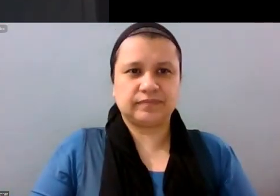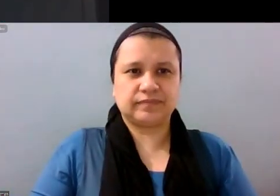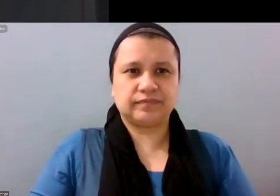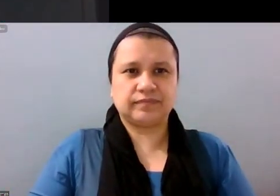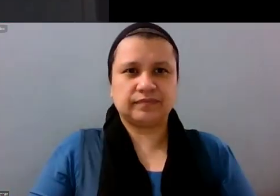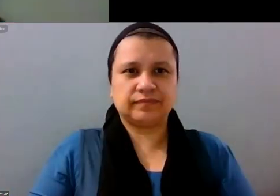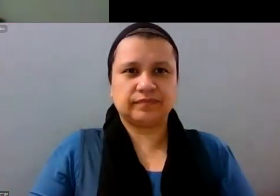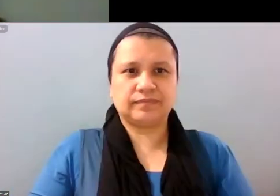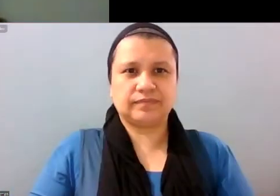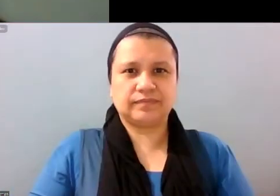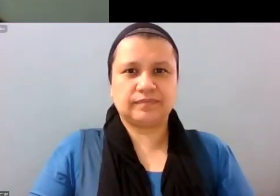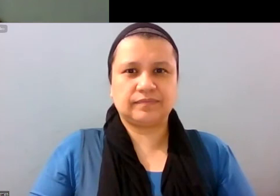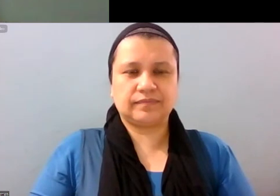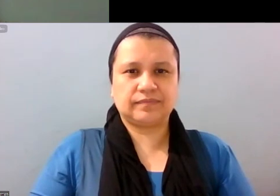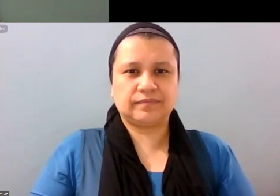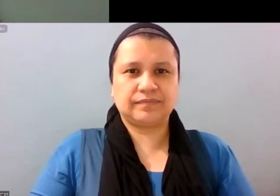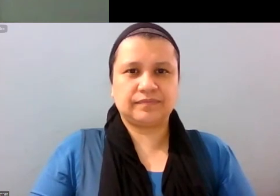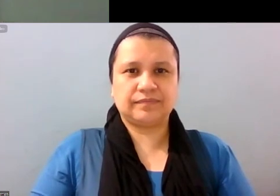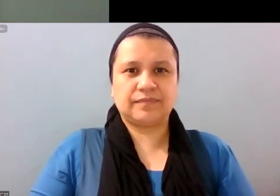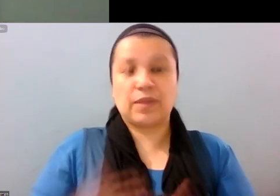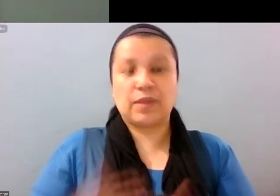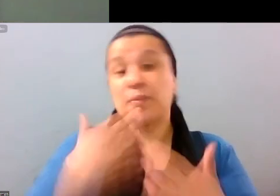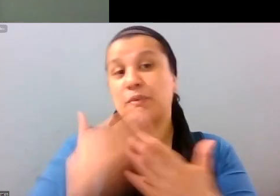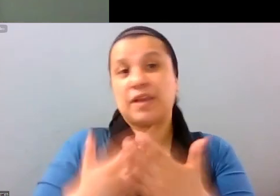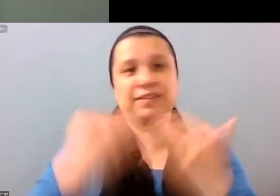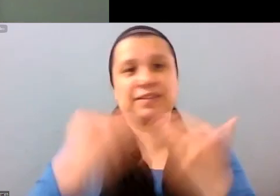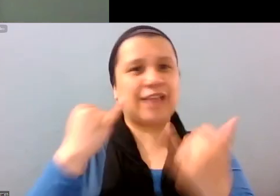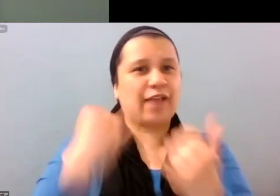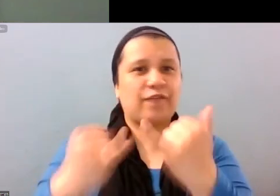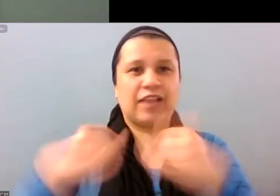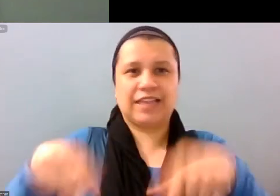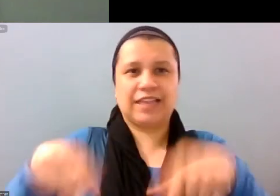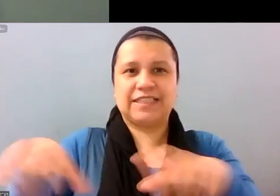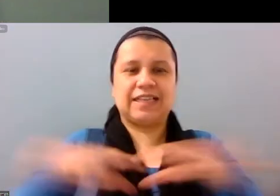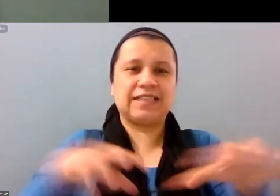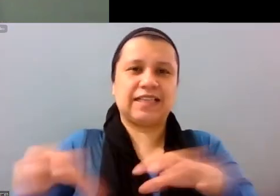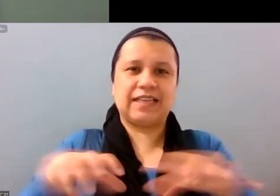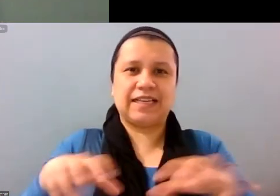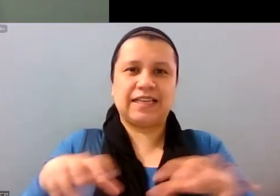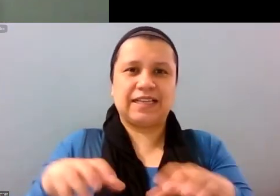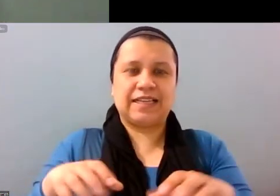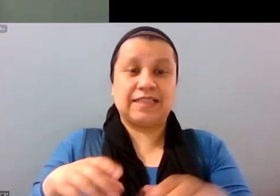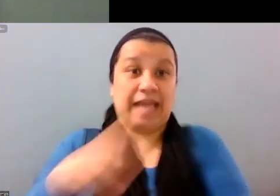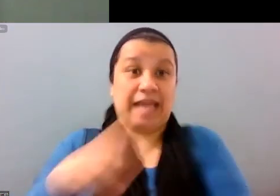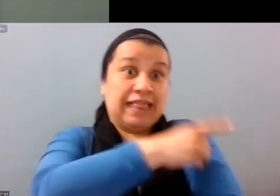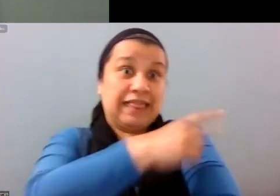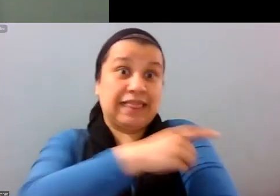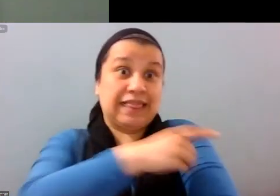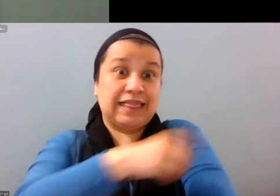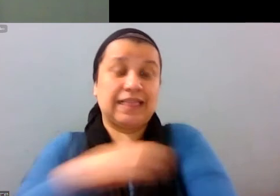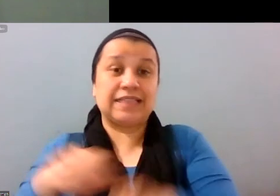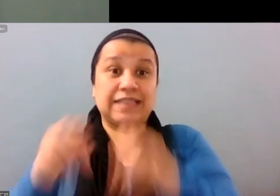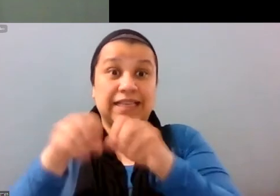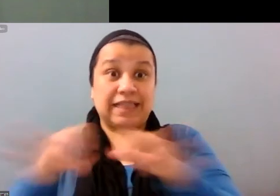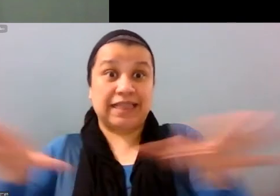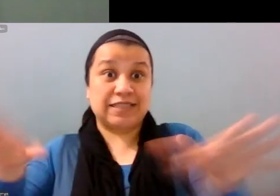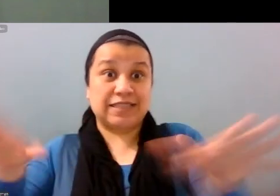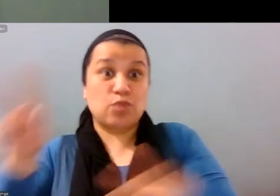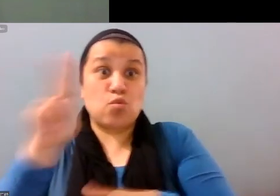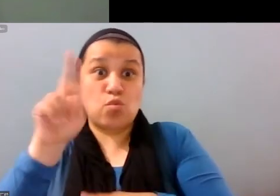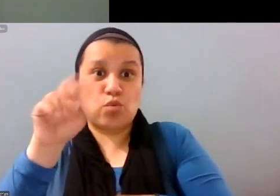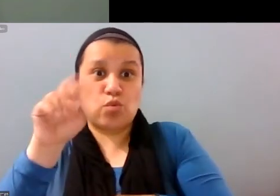y bueno llegando al final de esta actividad desde la dirección de extensión de la UNED y su programa de desarrollo